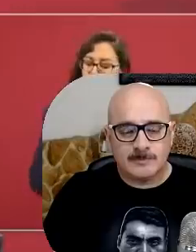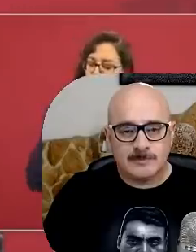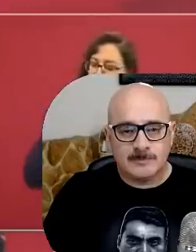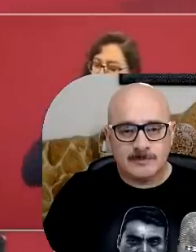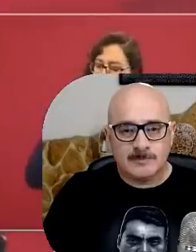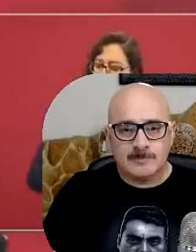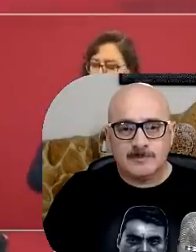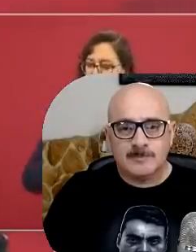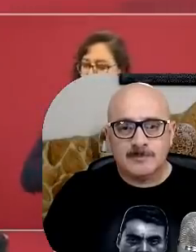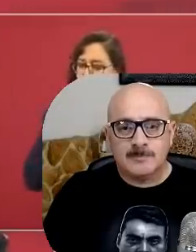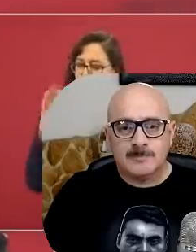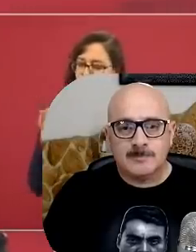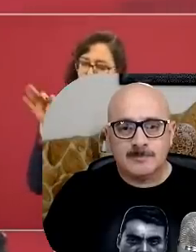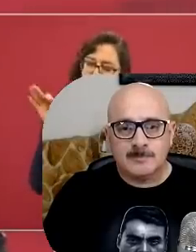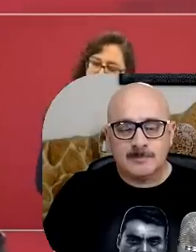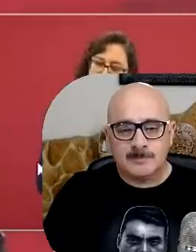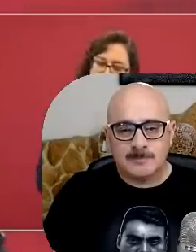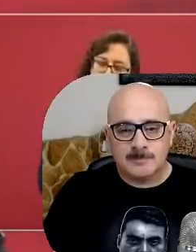bueno,